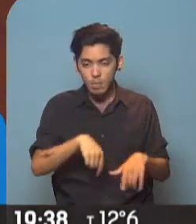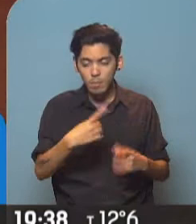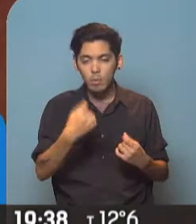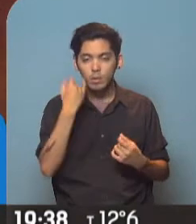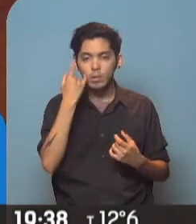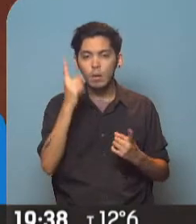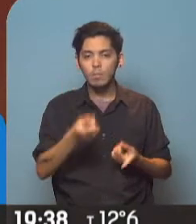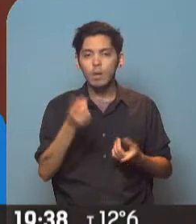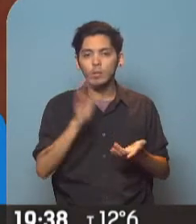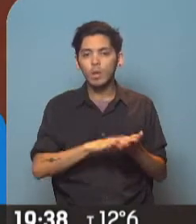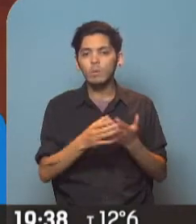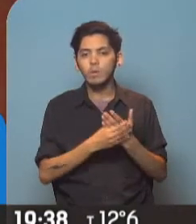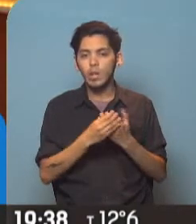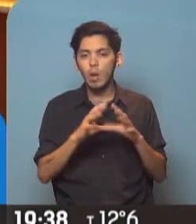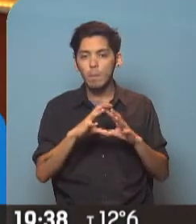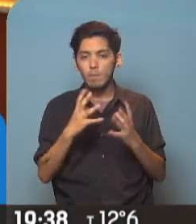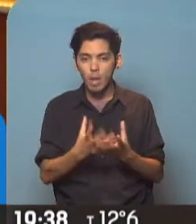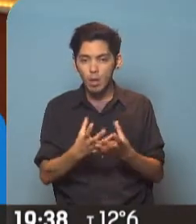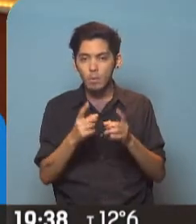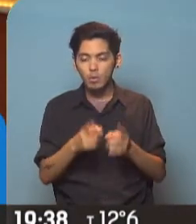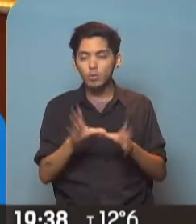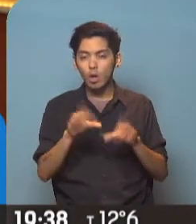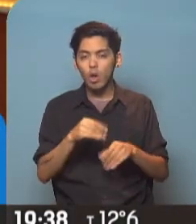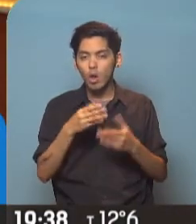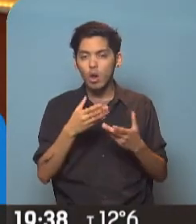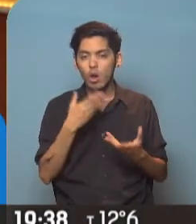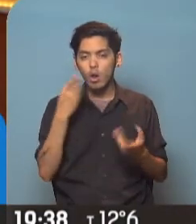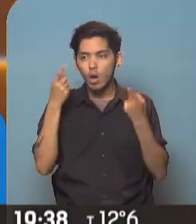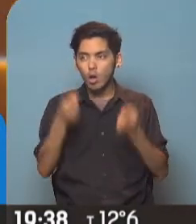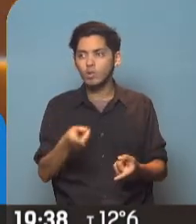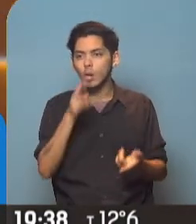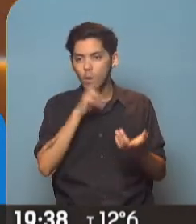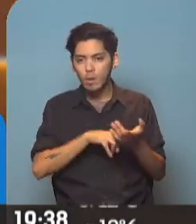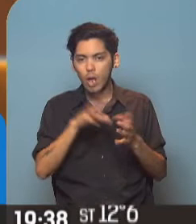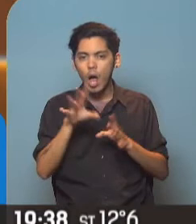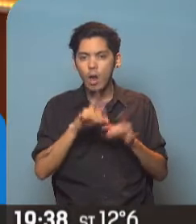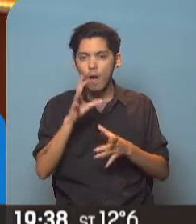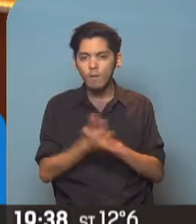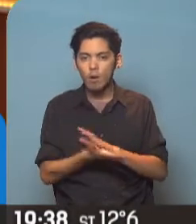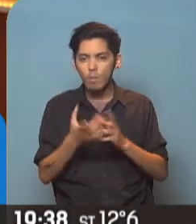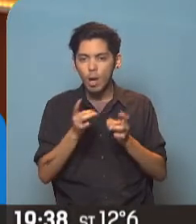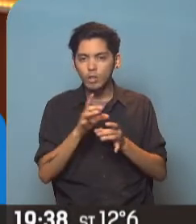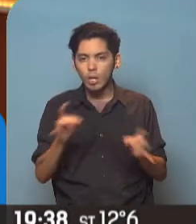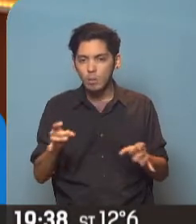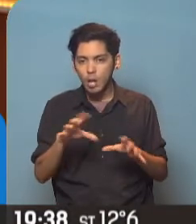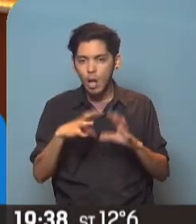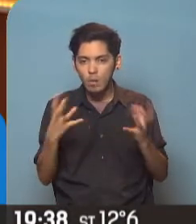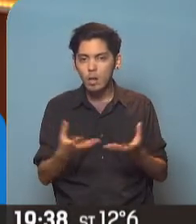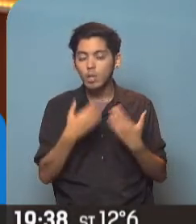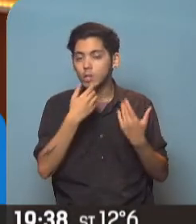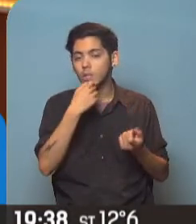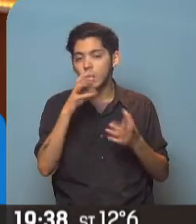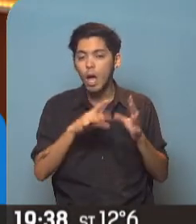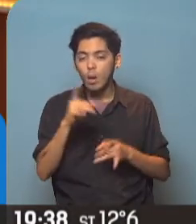de medio ambiente donde dice que todos los que nos presentamos en contra las tarifas de alguna manera contaminamos en ambiente no sé si va a usar